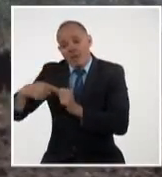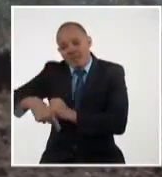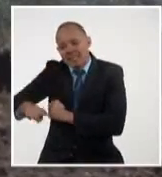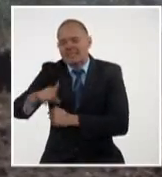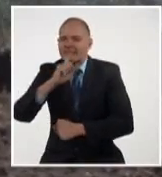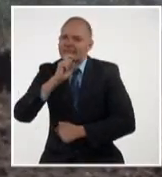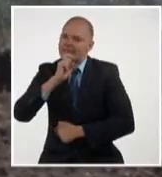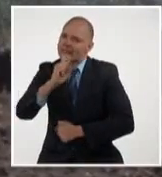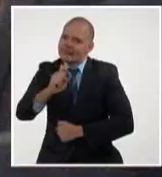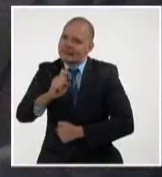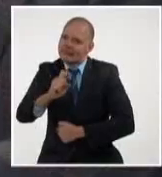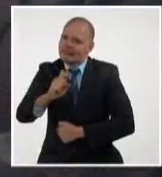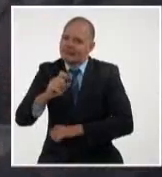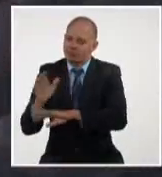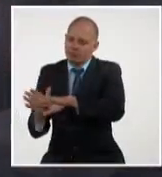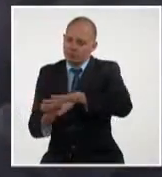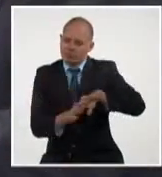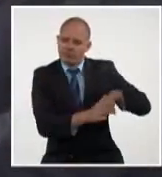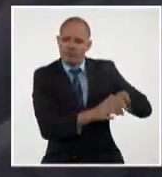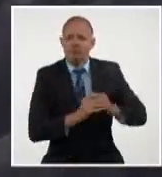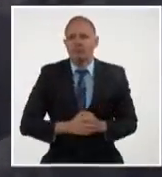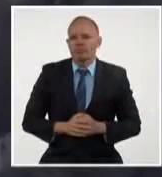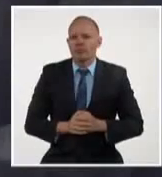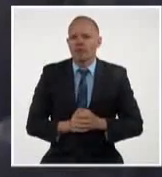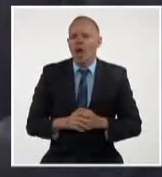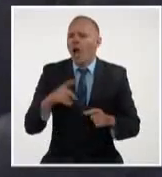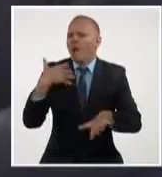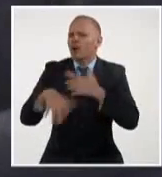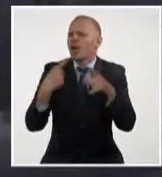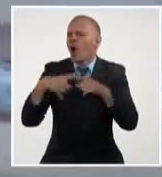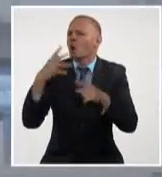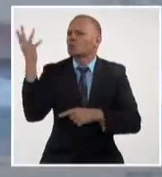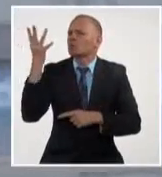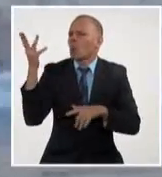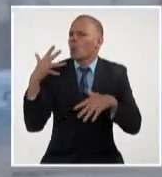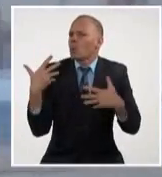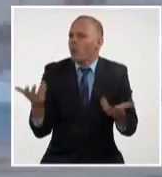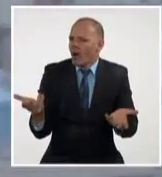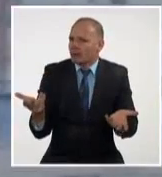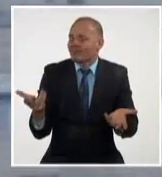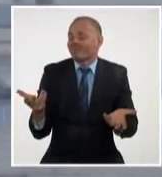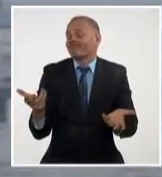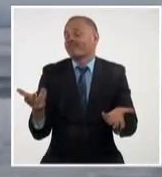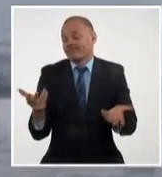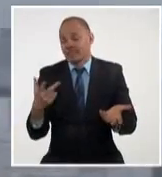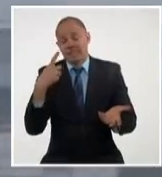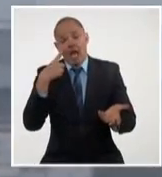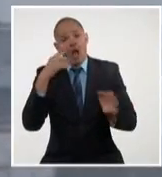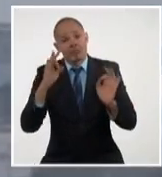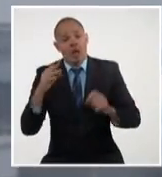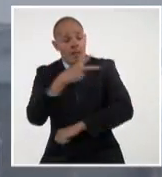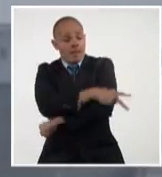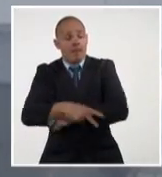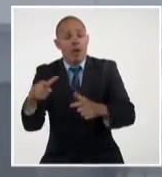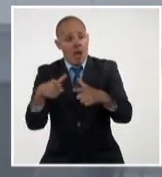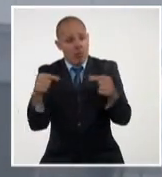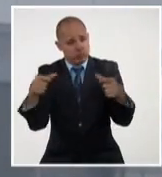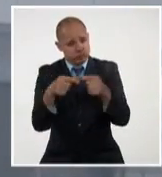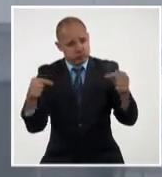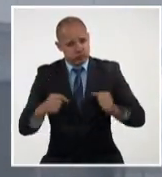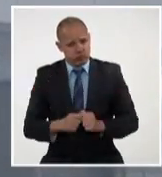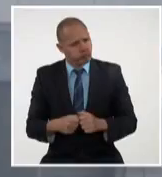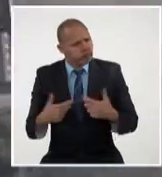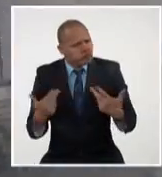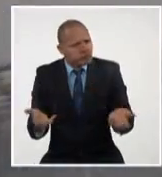otro de los temas del año. Ni el miedo entre sus ciudadanos ni las críticas de otros gobiernos del área detuvieron a Japón